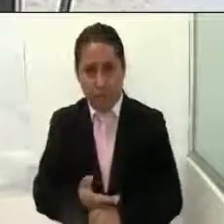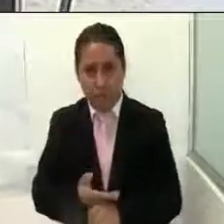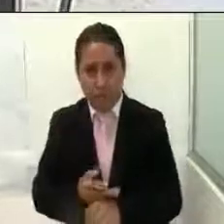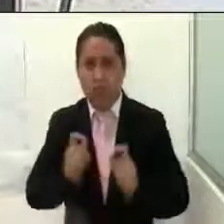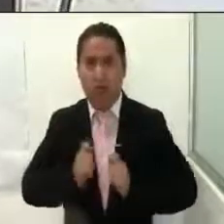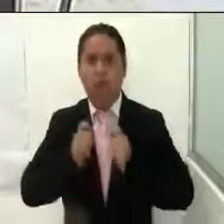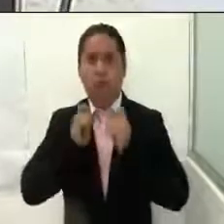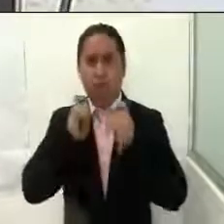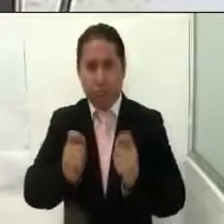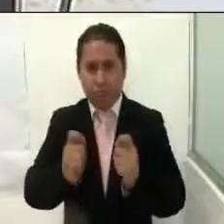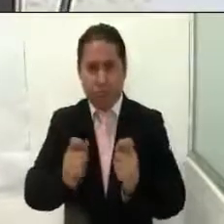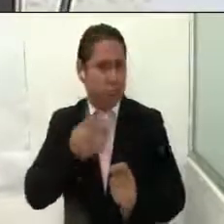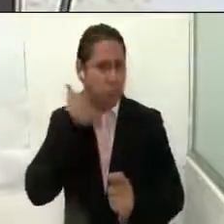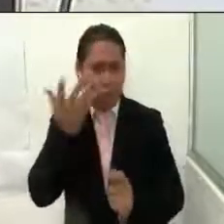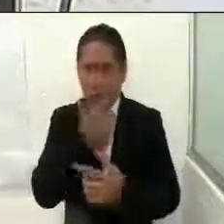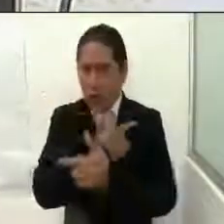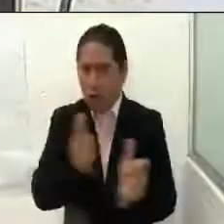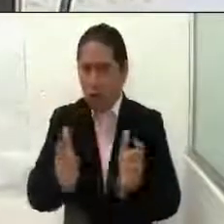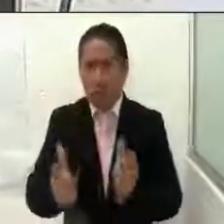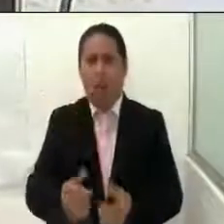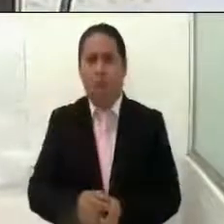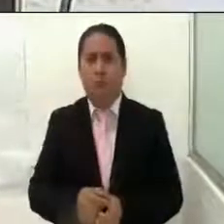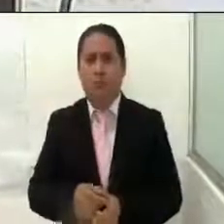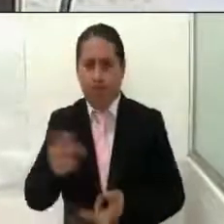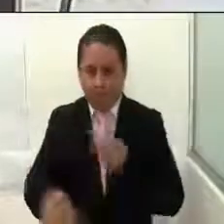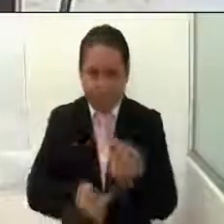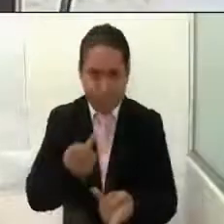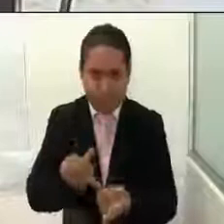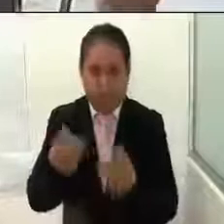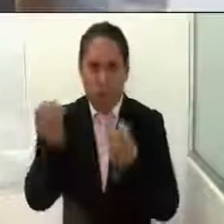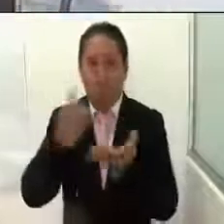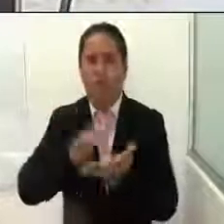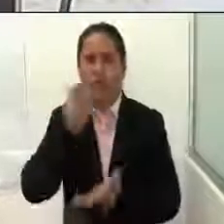apreciables órdenes para atender a sus preguntas muchas gracias